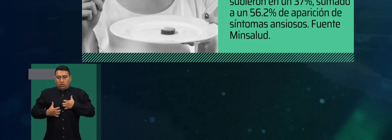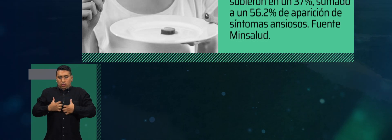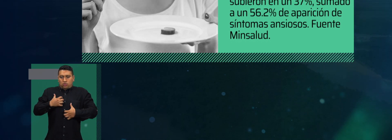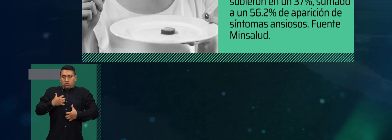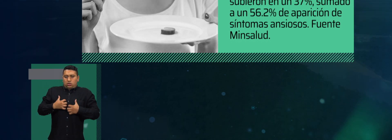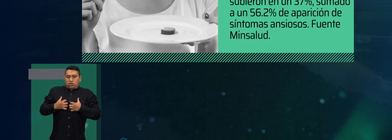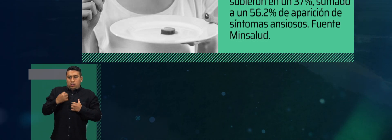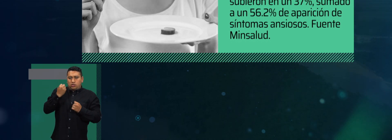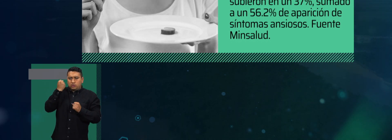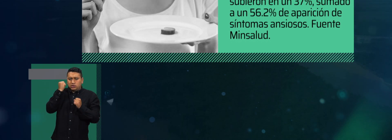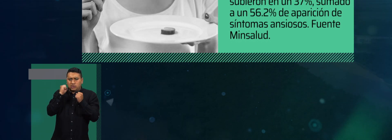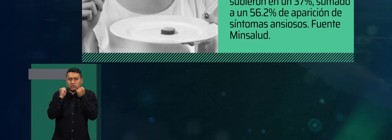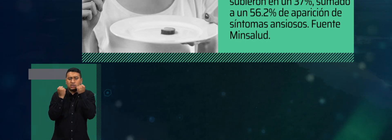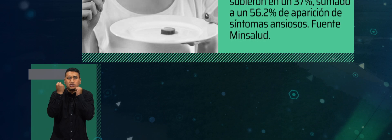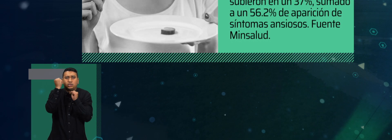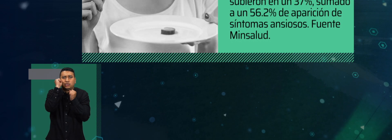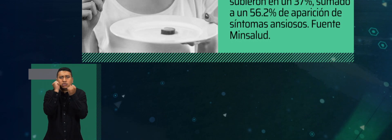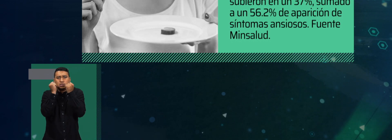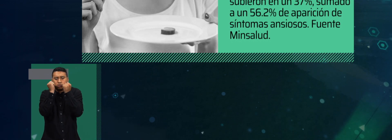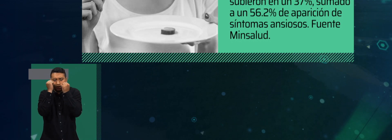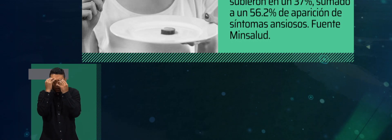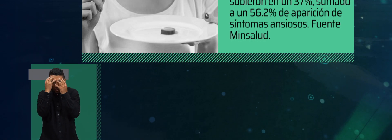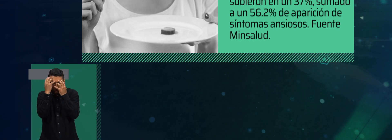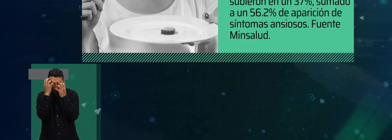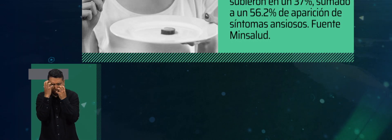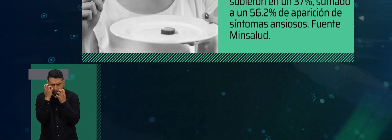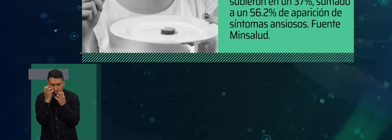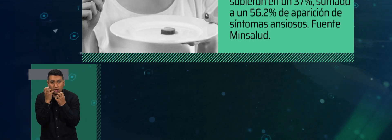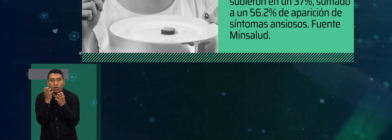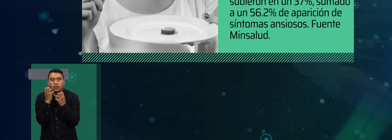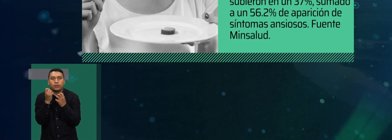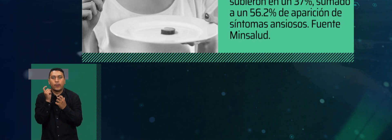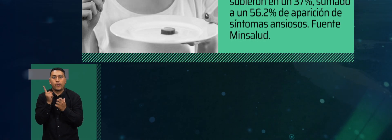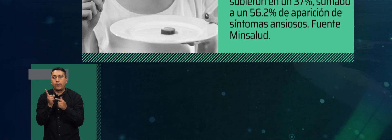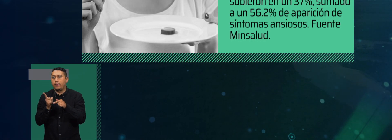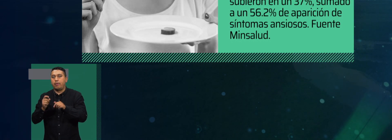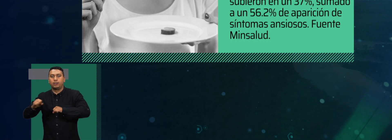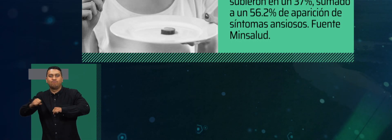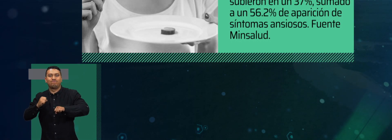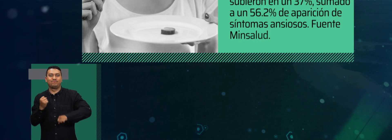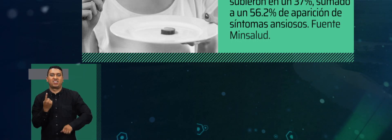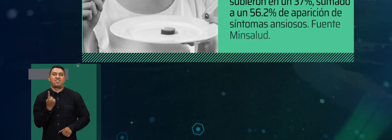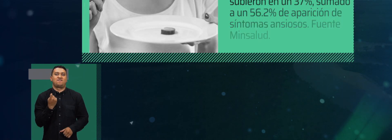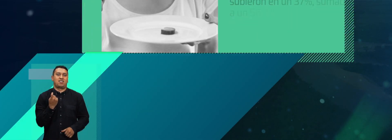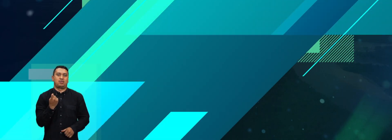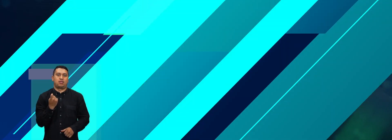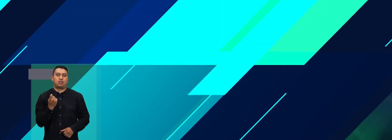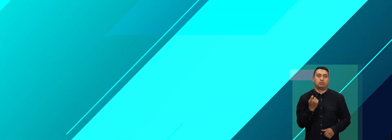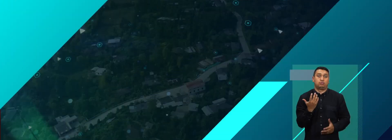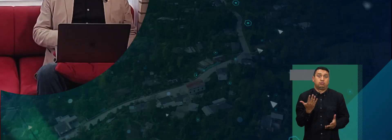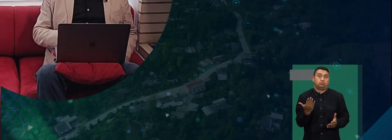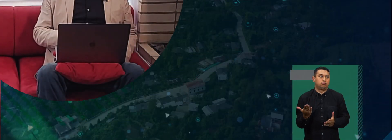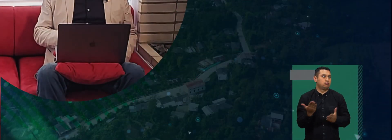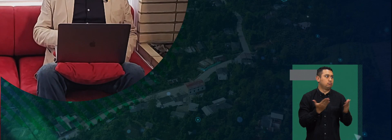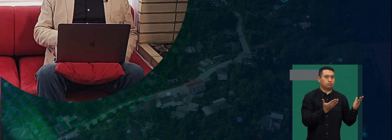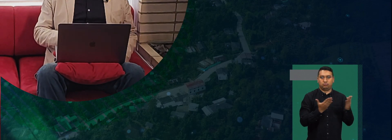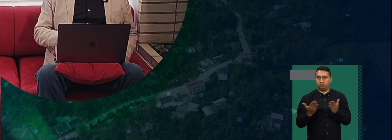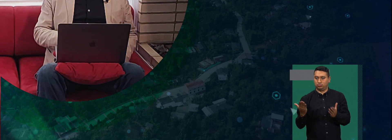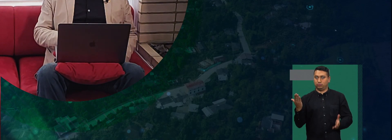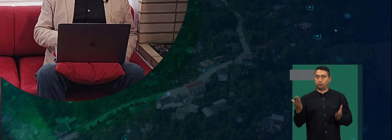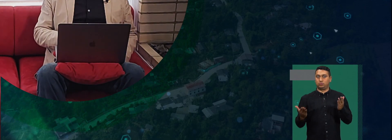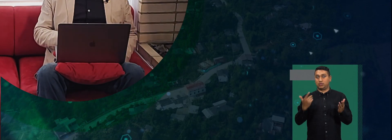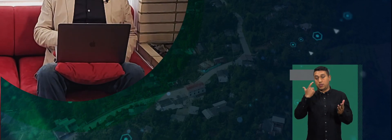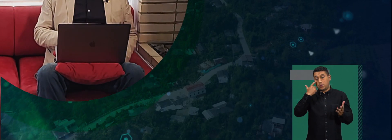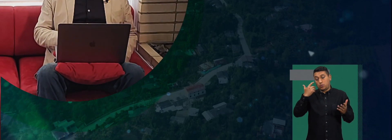manera que todos sabemos que se torna ansioso en esa magnitud. Imagínese lo que pasa con los niños. Para terminar,